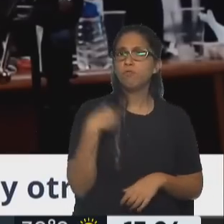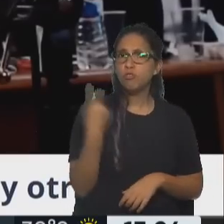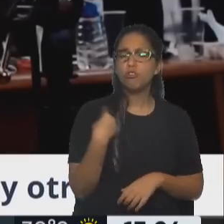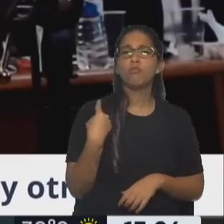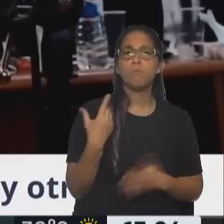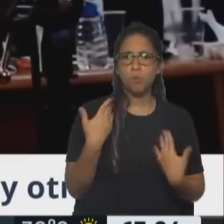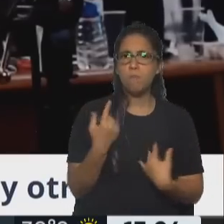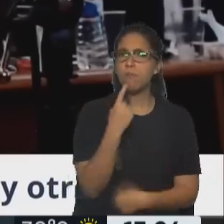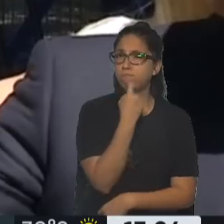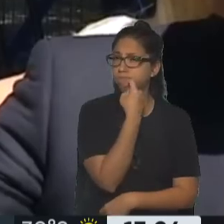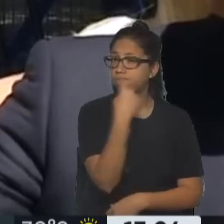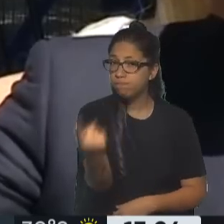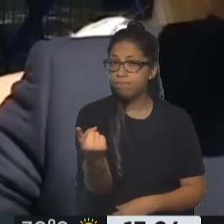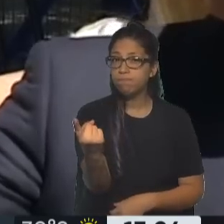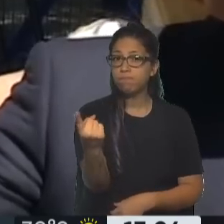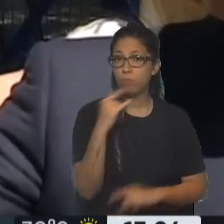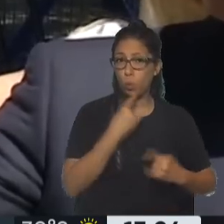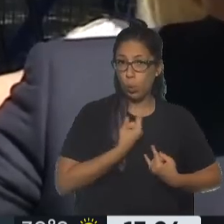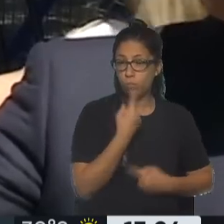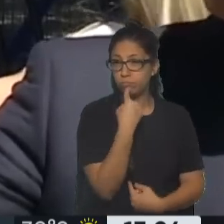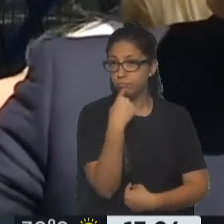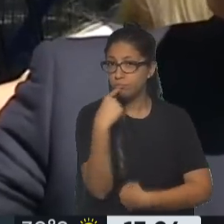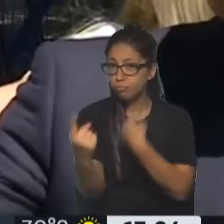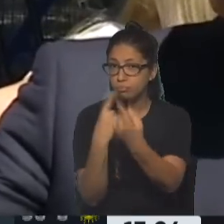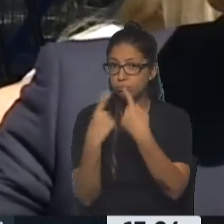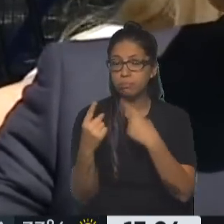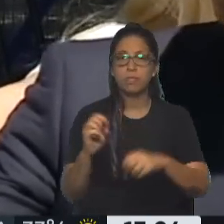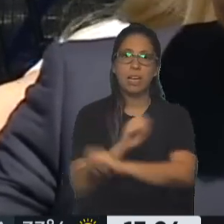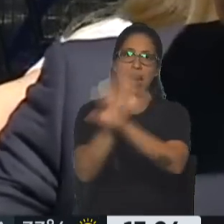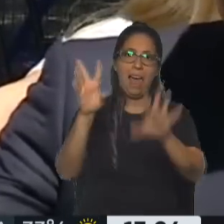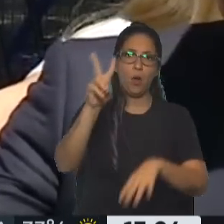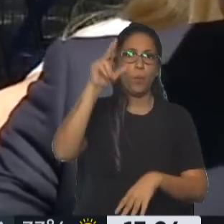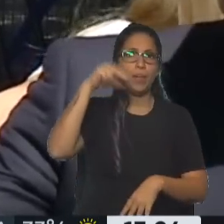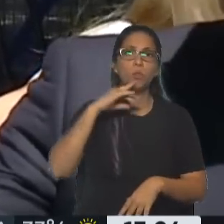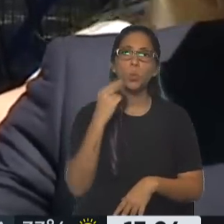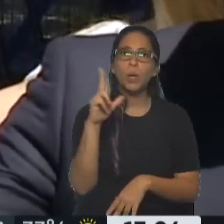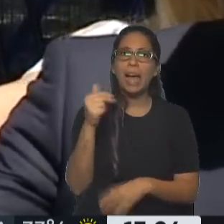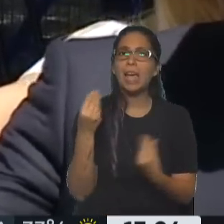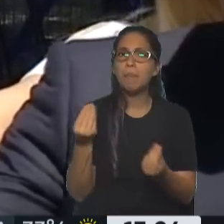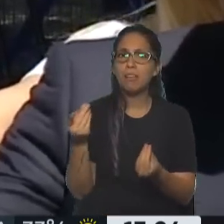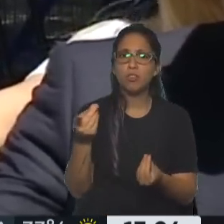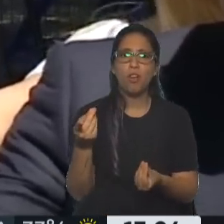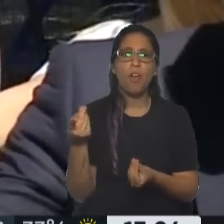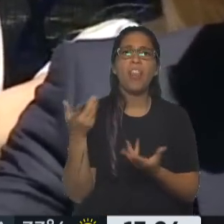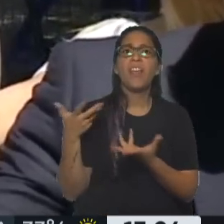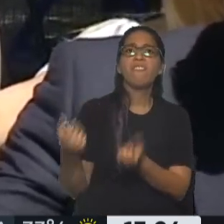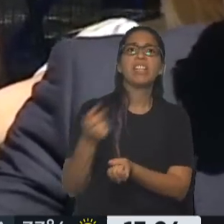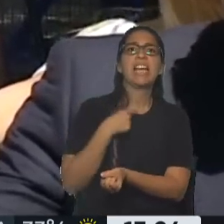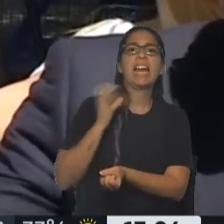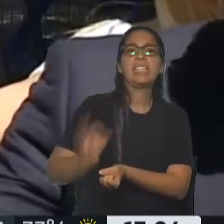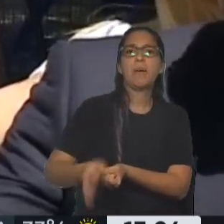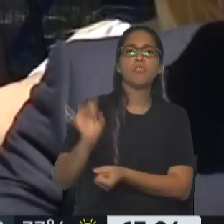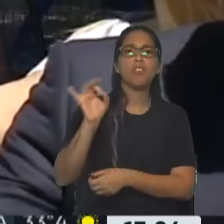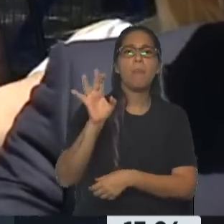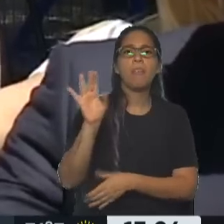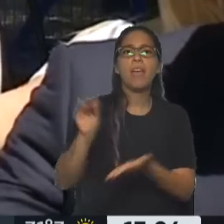el interrogatorio, queda claro lo que vivió Ventura a partir de ese momento, ¿no? Porque, bueno, la defensa solamente quería saber el